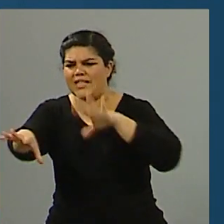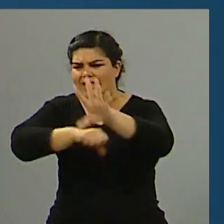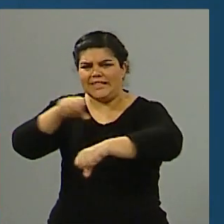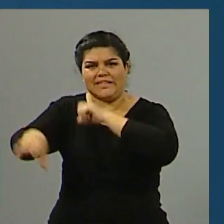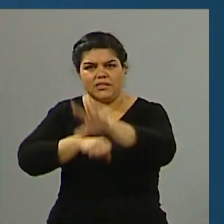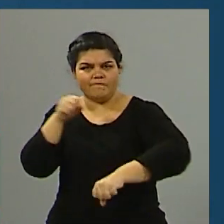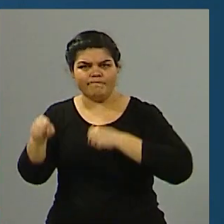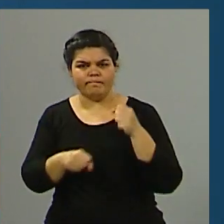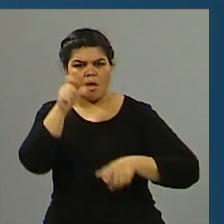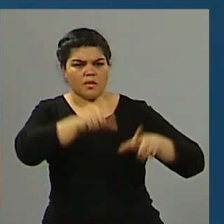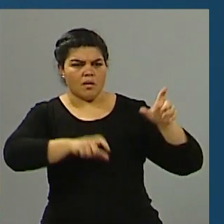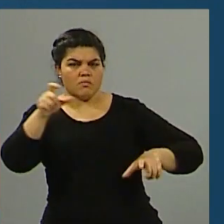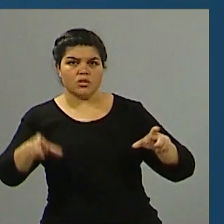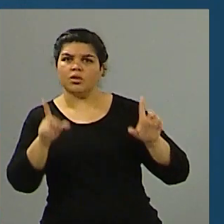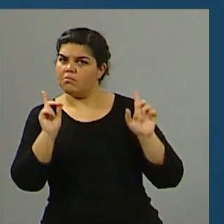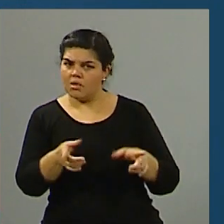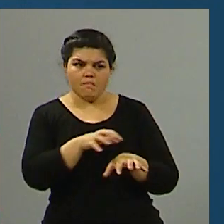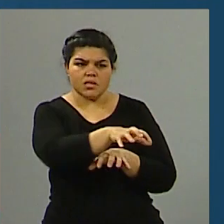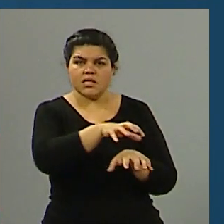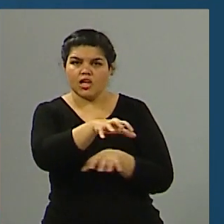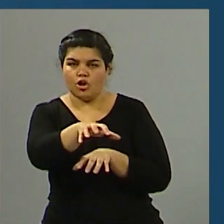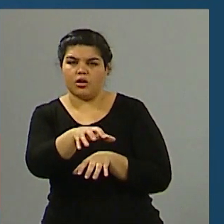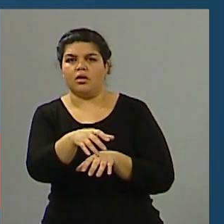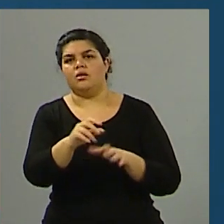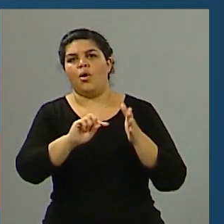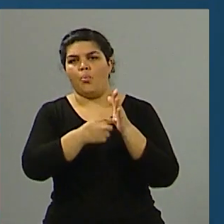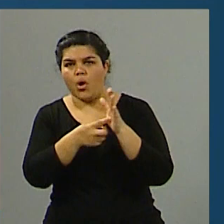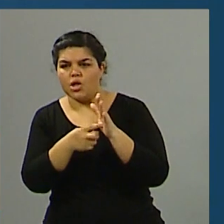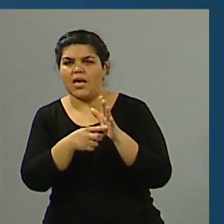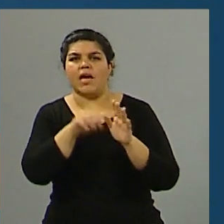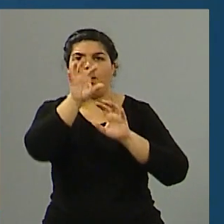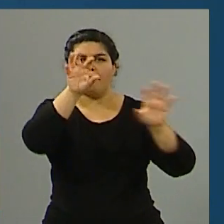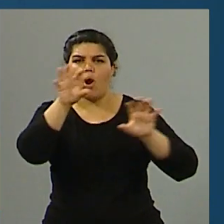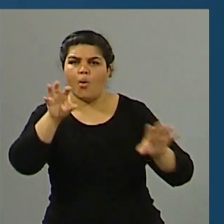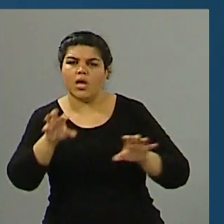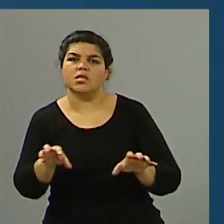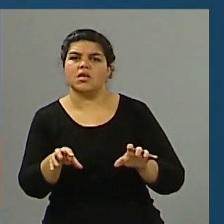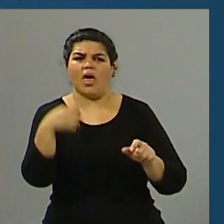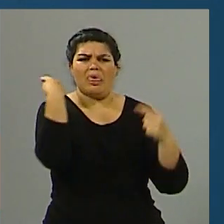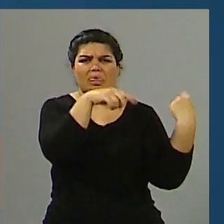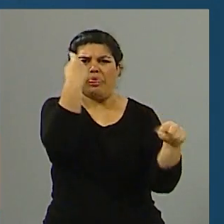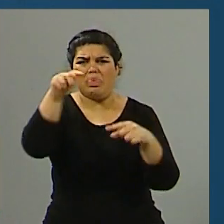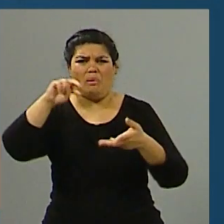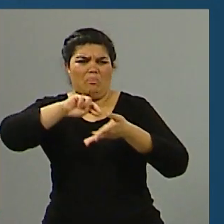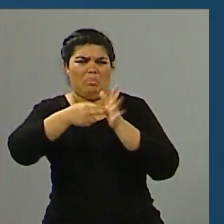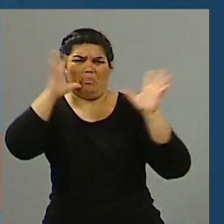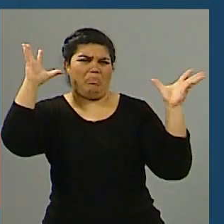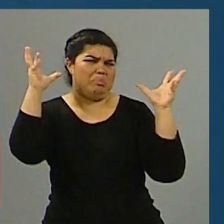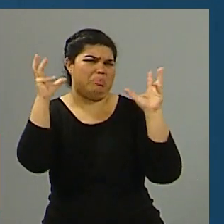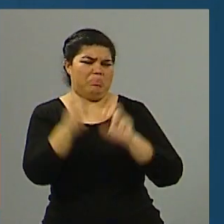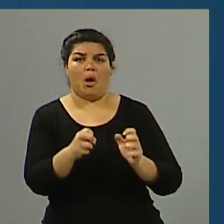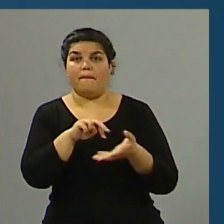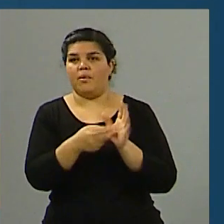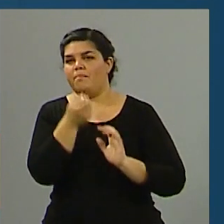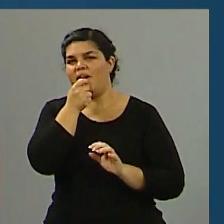varios los sectores de provincia de Buenos Aires que fueron complicados. No sé, ejemplo, yo estoy en